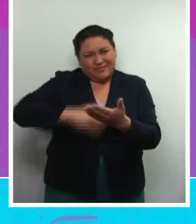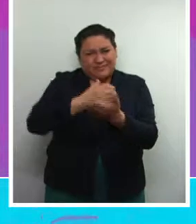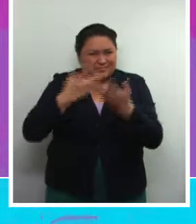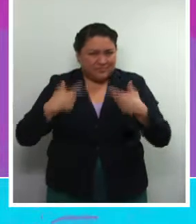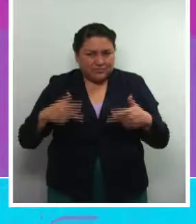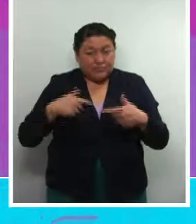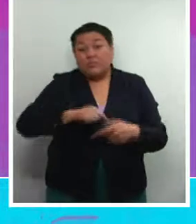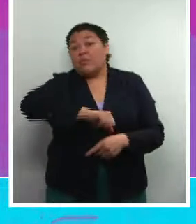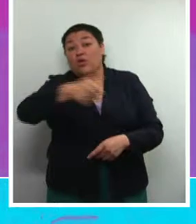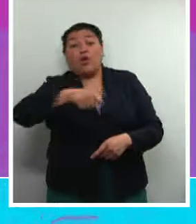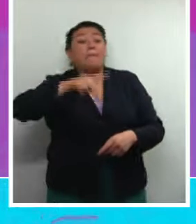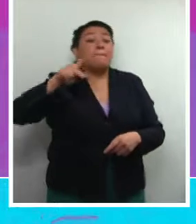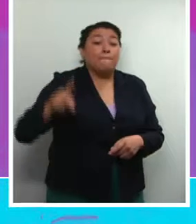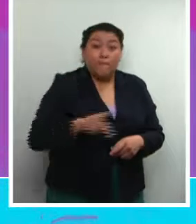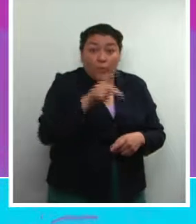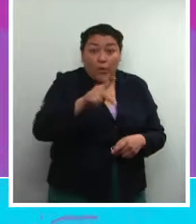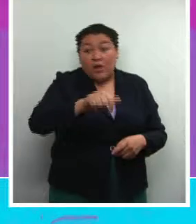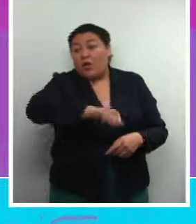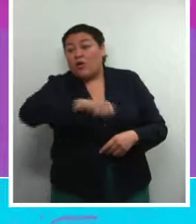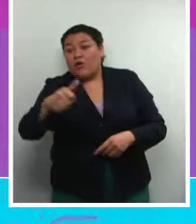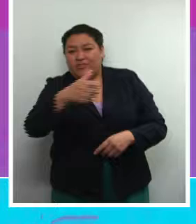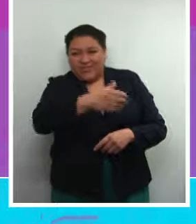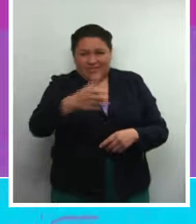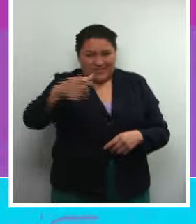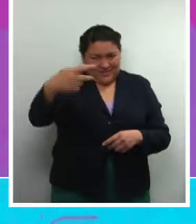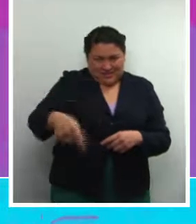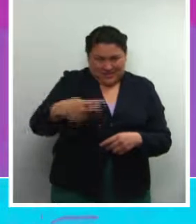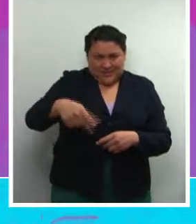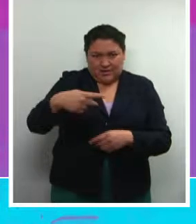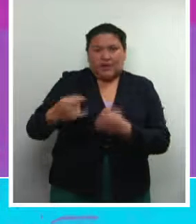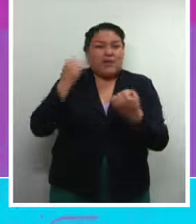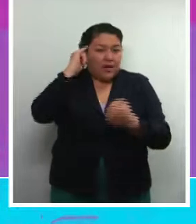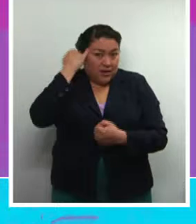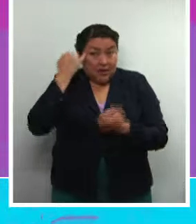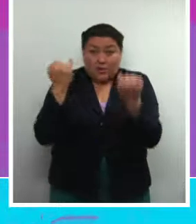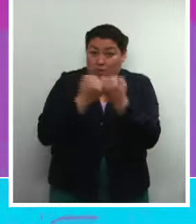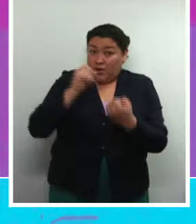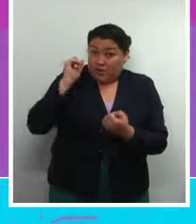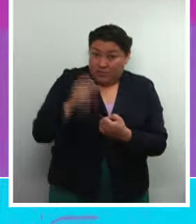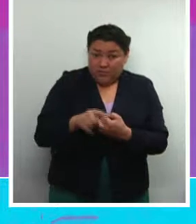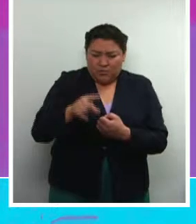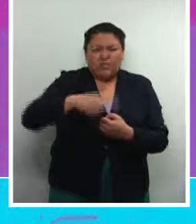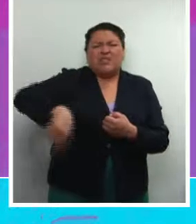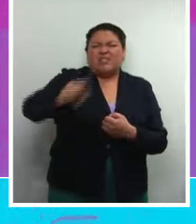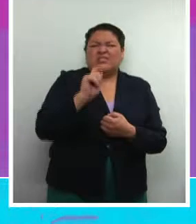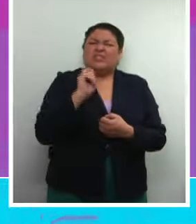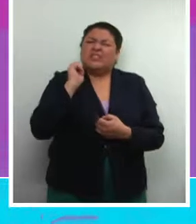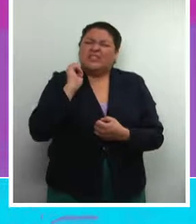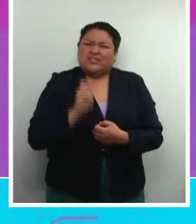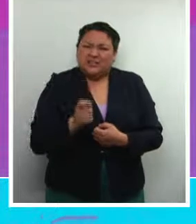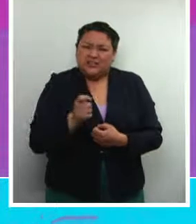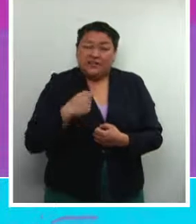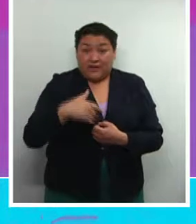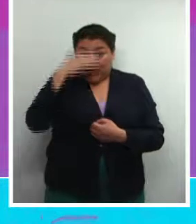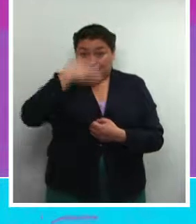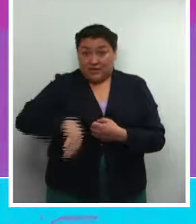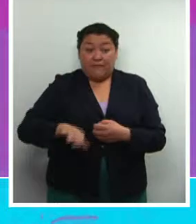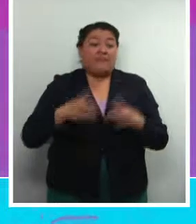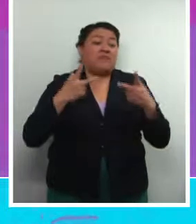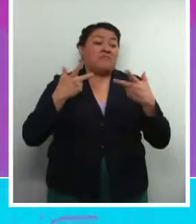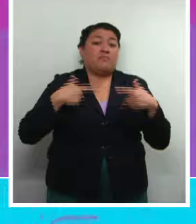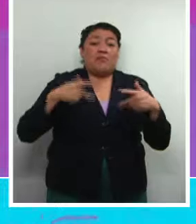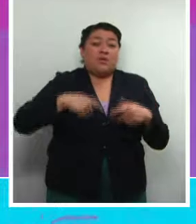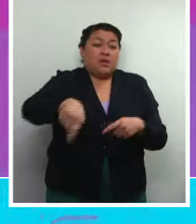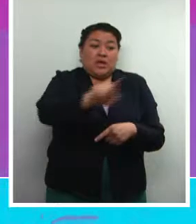Los pueblos y comunidades indígenas, así como sus barrios originarios, son aquellos que, cualquiera que sea su